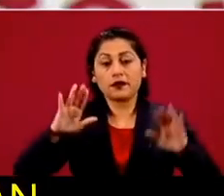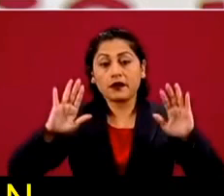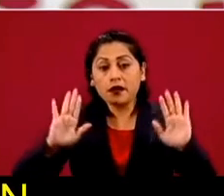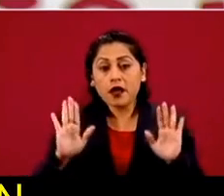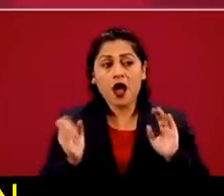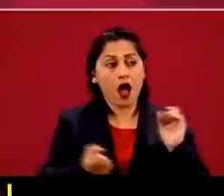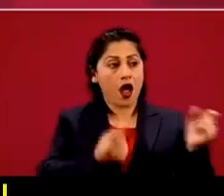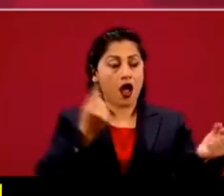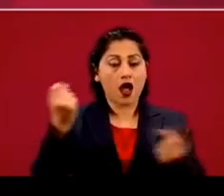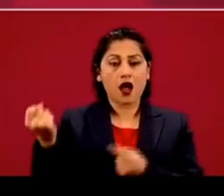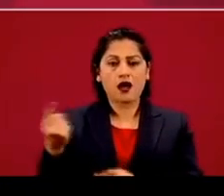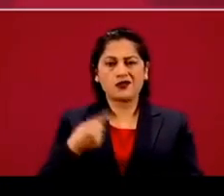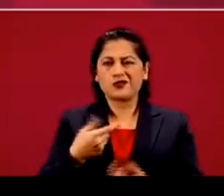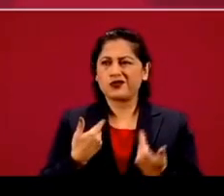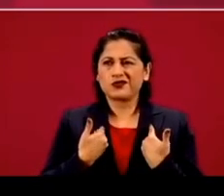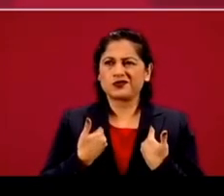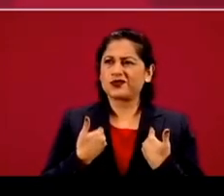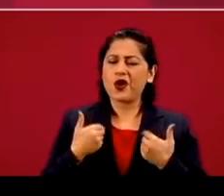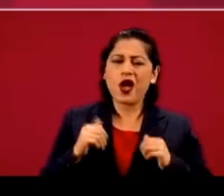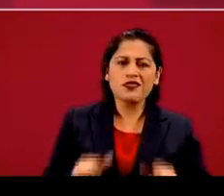lo entienden,